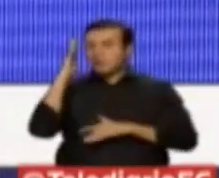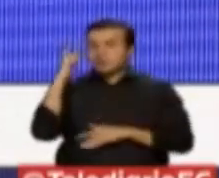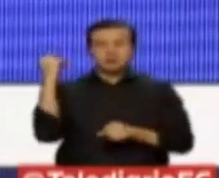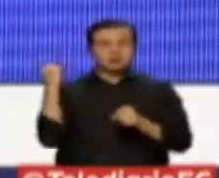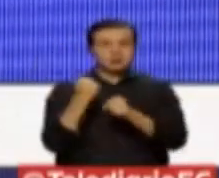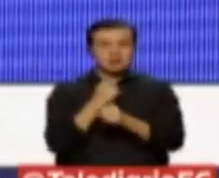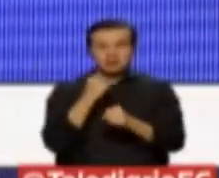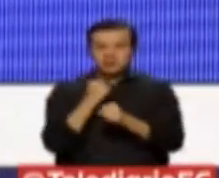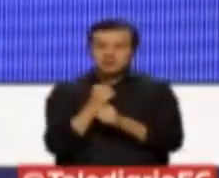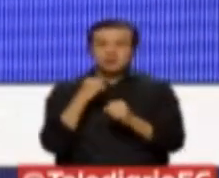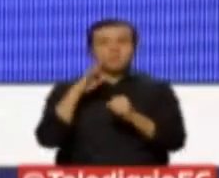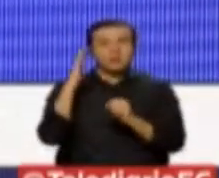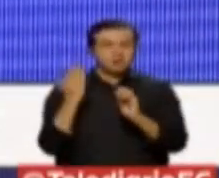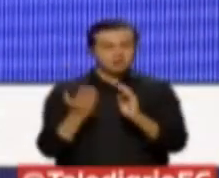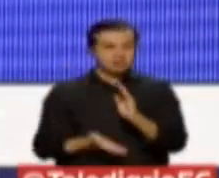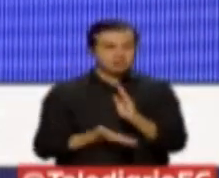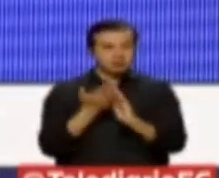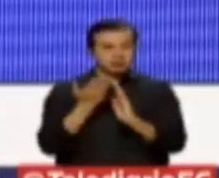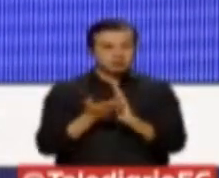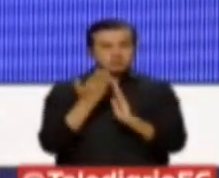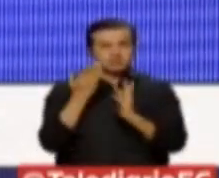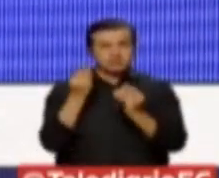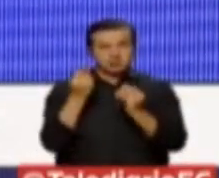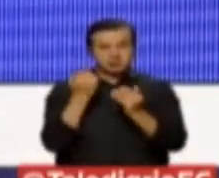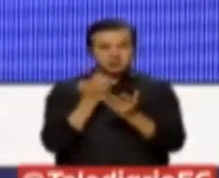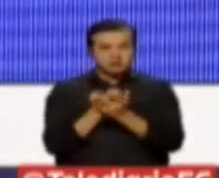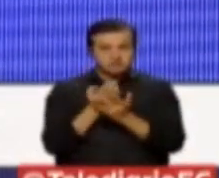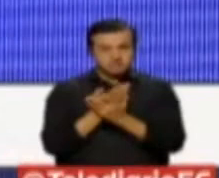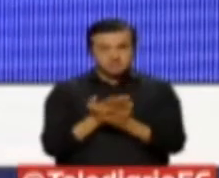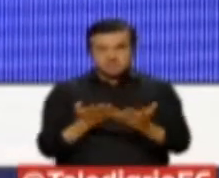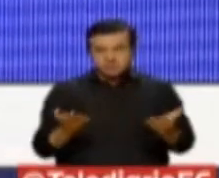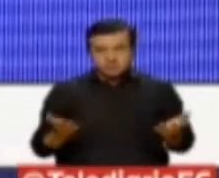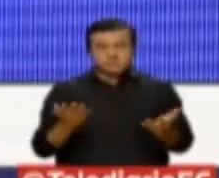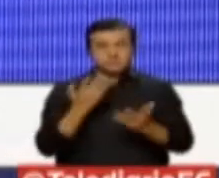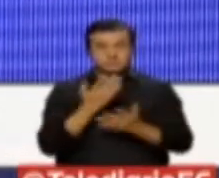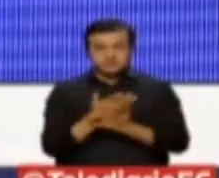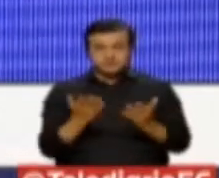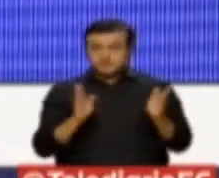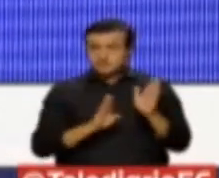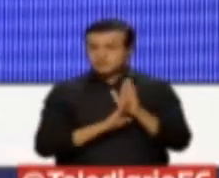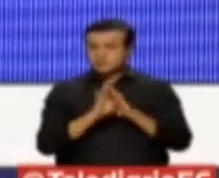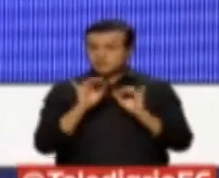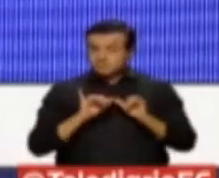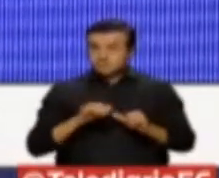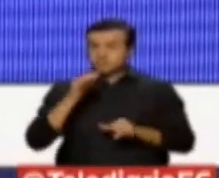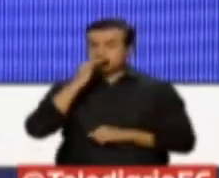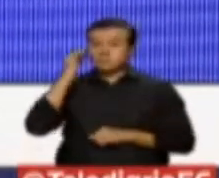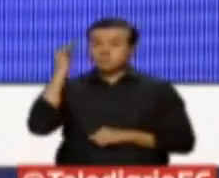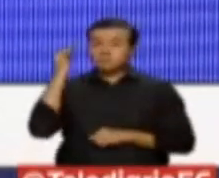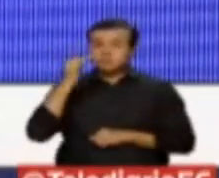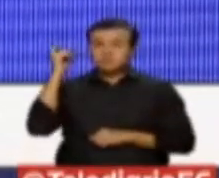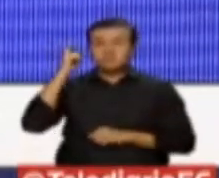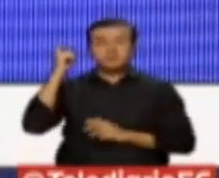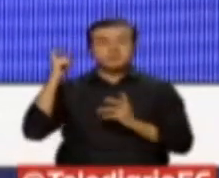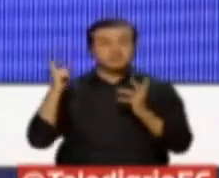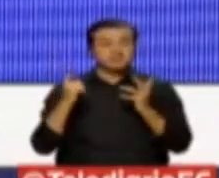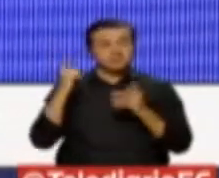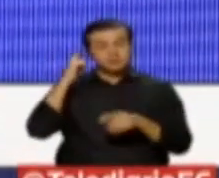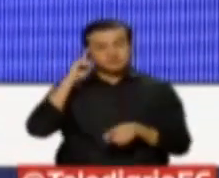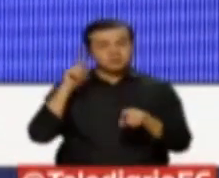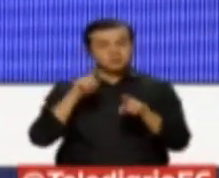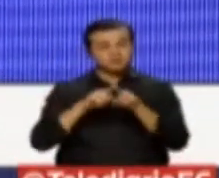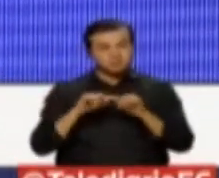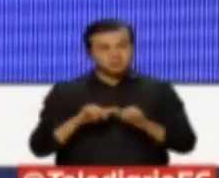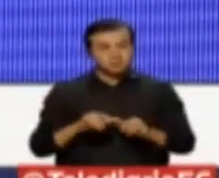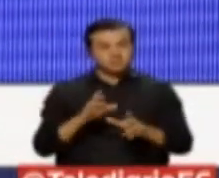generación de crecimiento y empleo en la ecuador pero para para que éste se convierta en realidad hay que garantizar